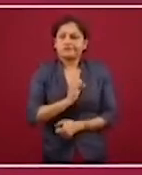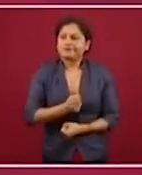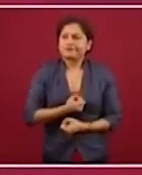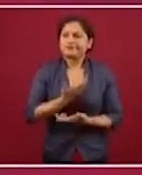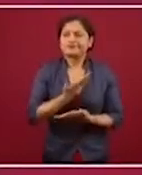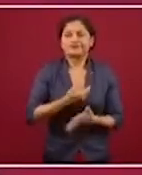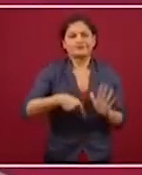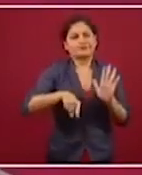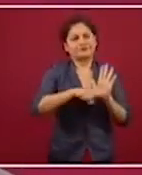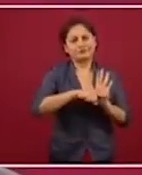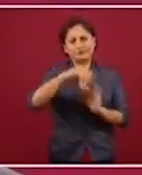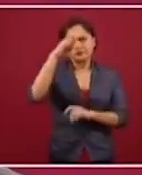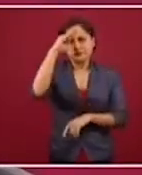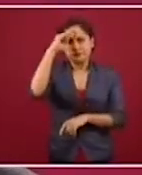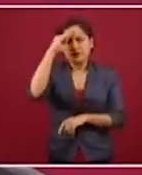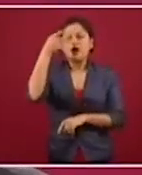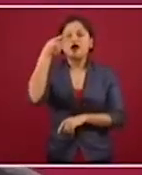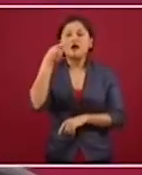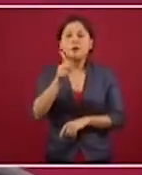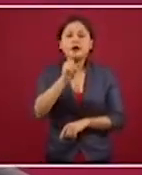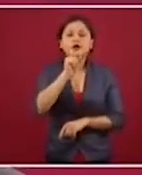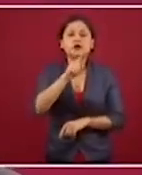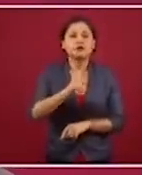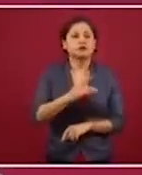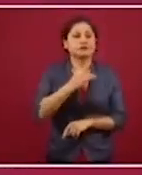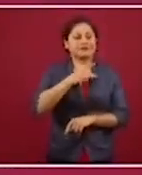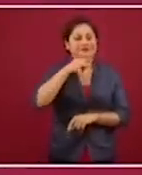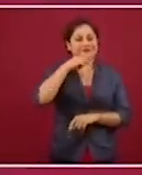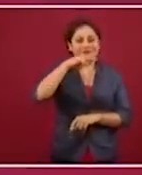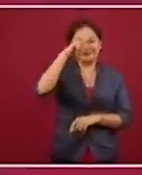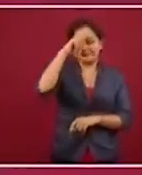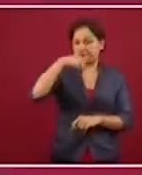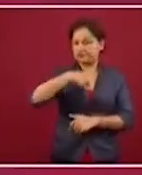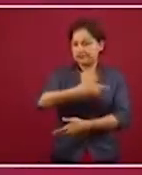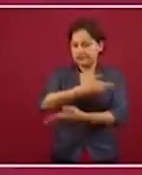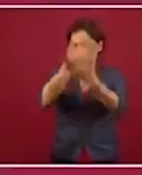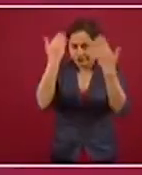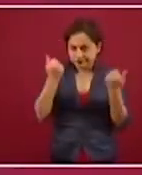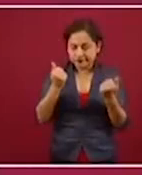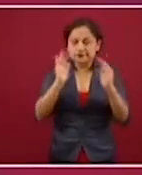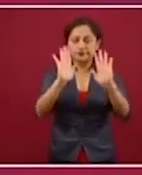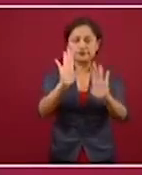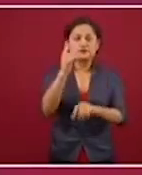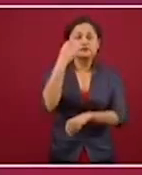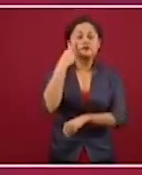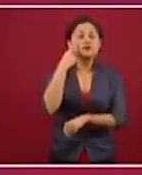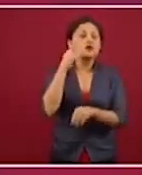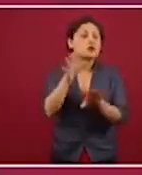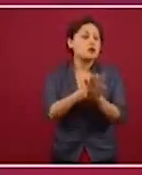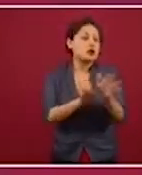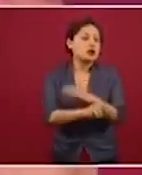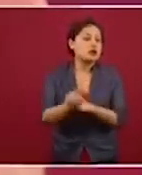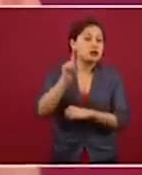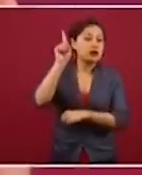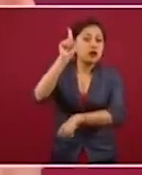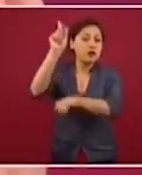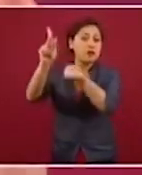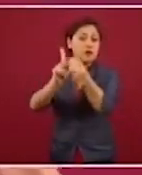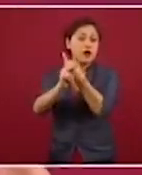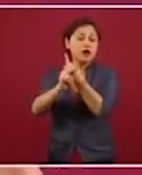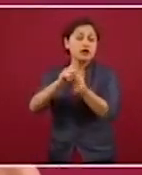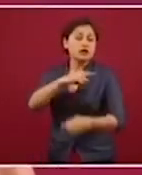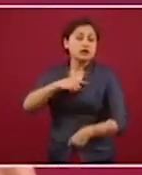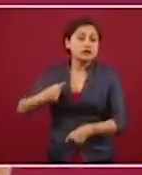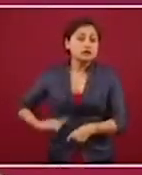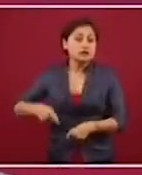la ignorancia entonces cuando se habla de una epidemia que se inició en un país en este caso china en seguida existe en la